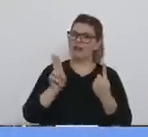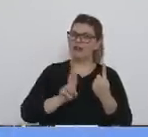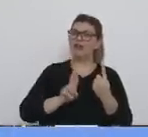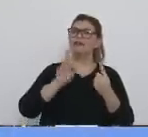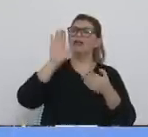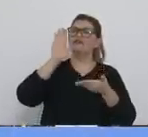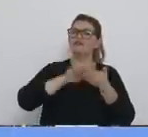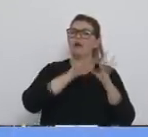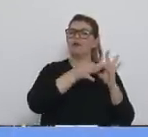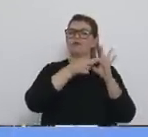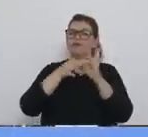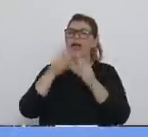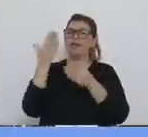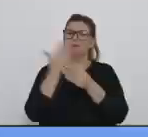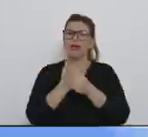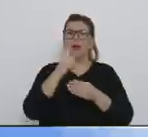expediente